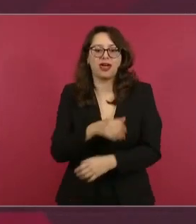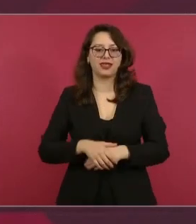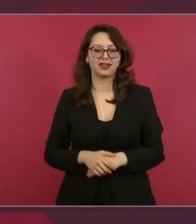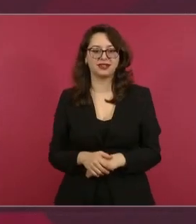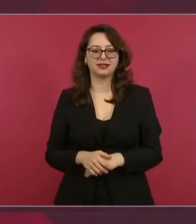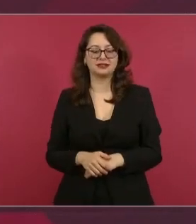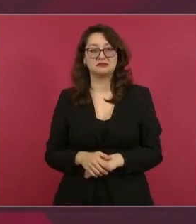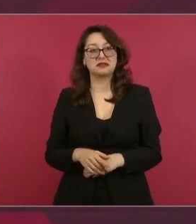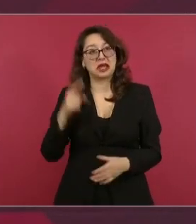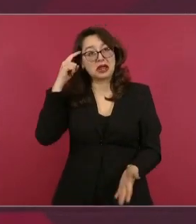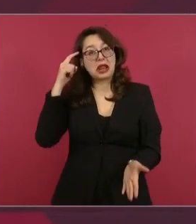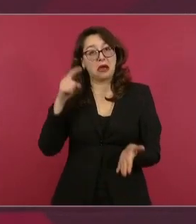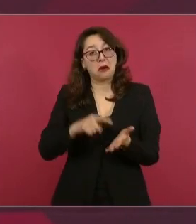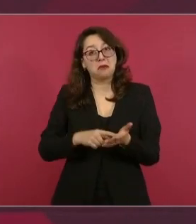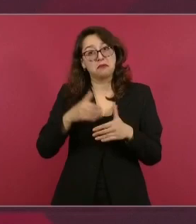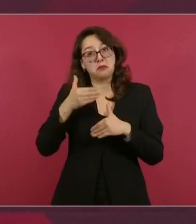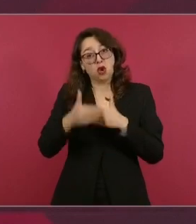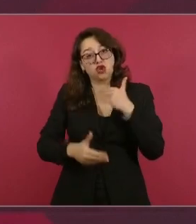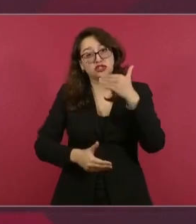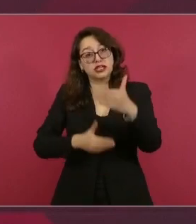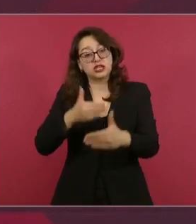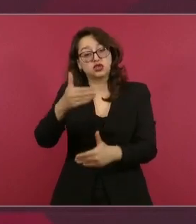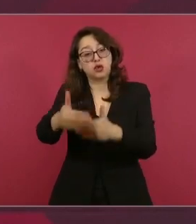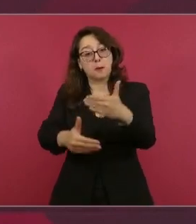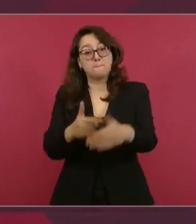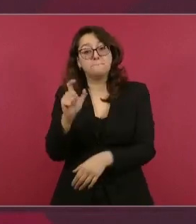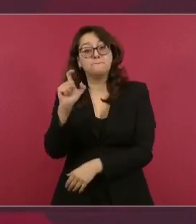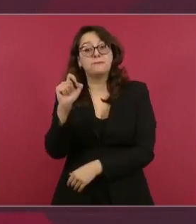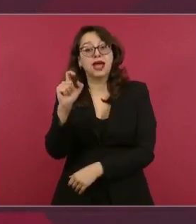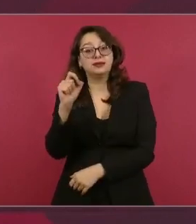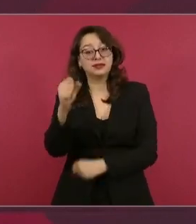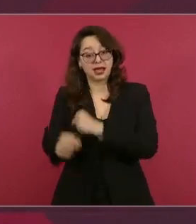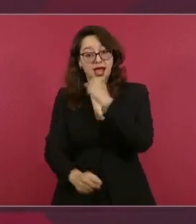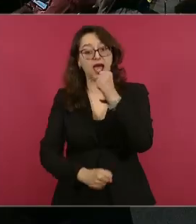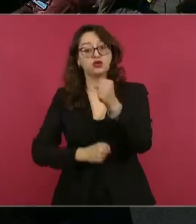Creo que llevó como 20 años el proceso,